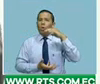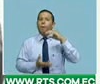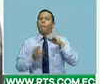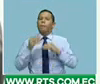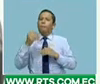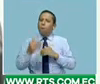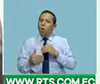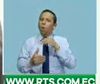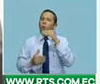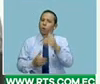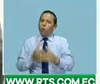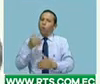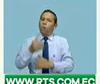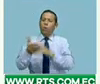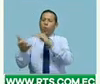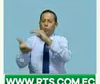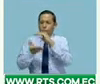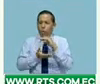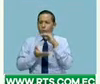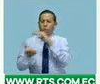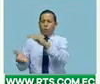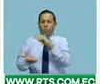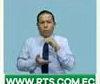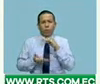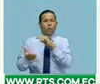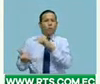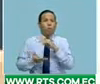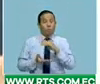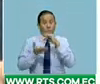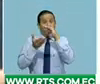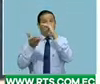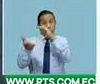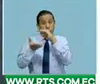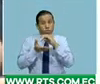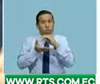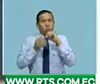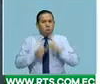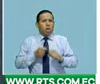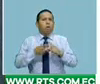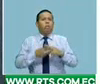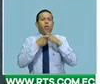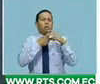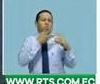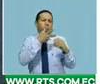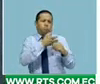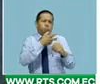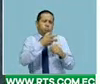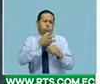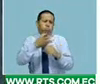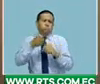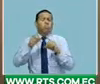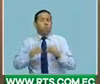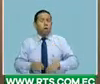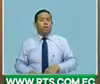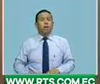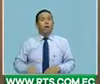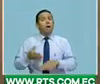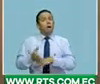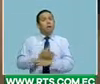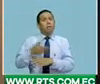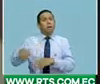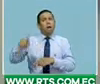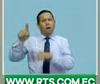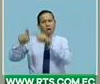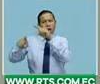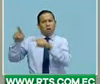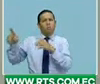tan pronto como llegue la vacuna, iniciará la vacunación. Hasta el momento, las negociaciones que nuestro país mantiene con varias compañías